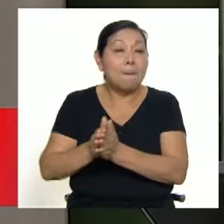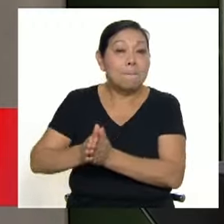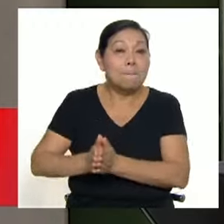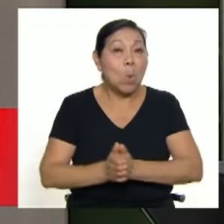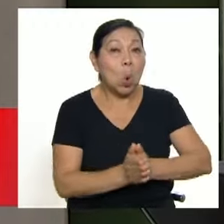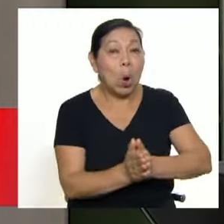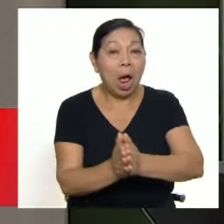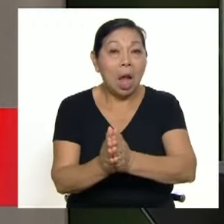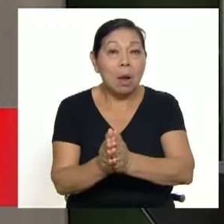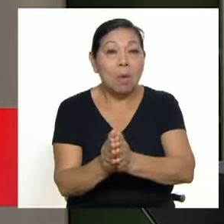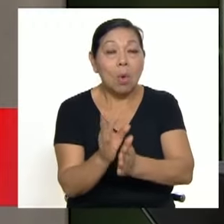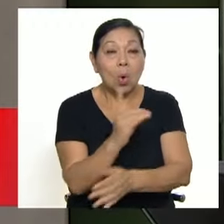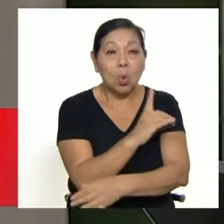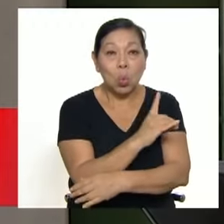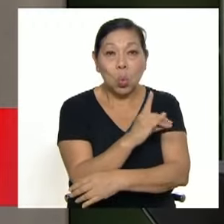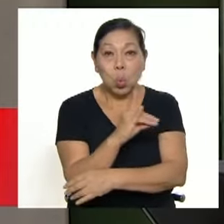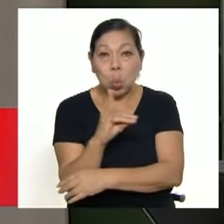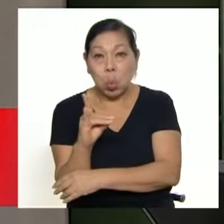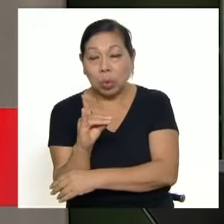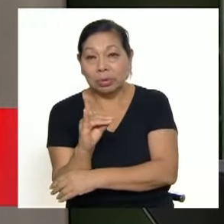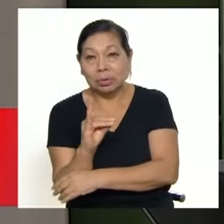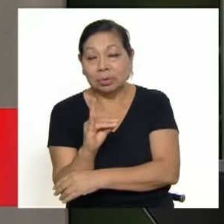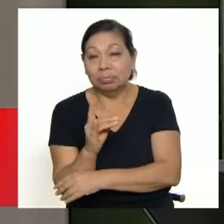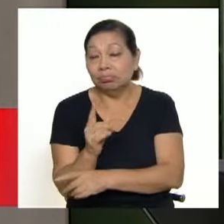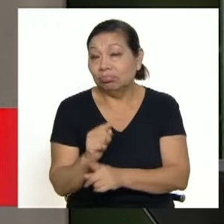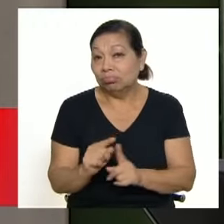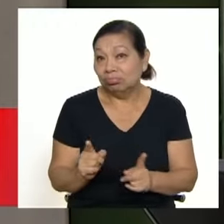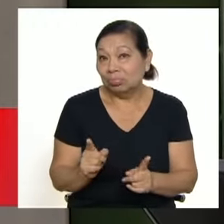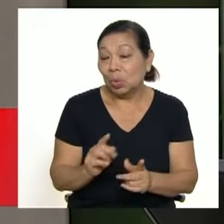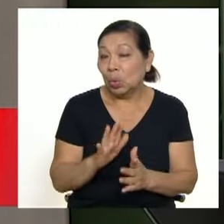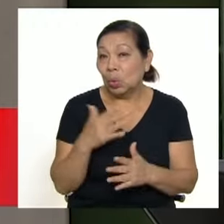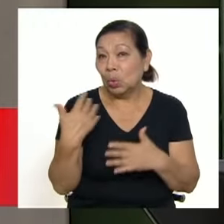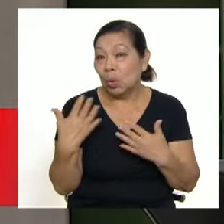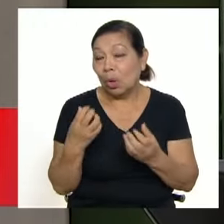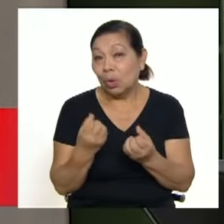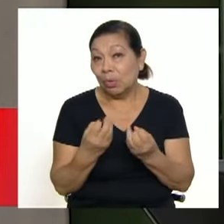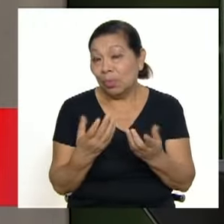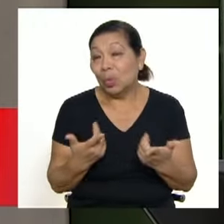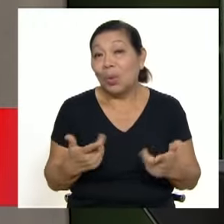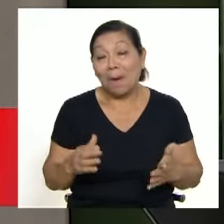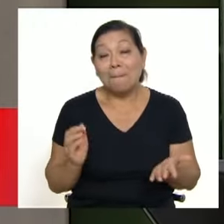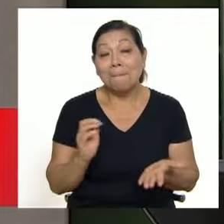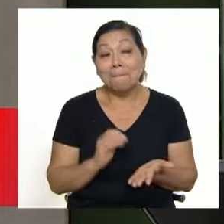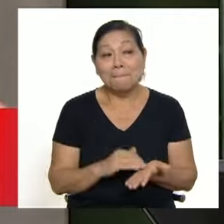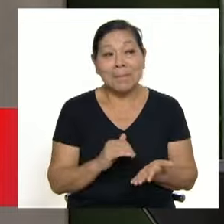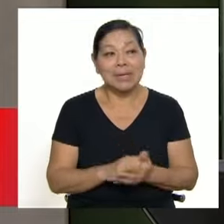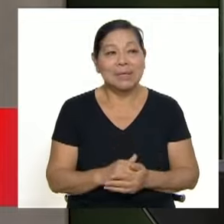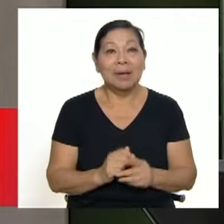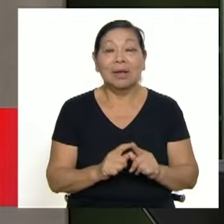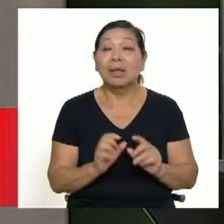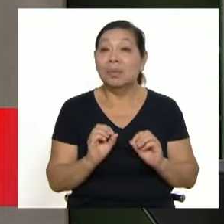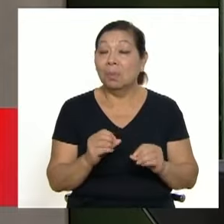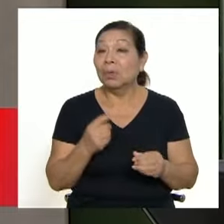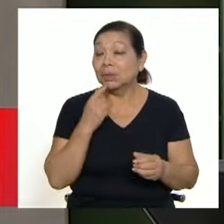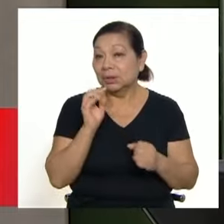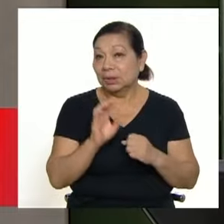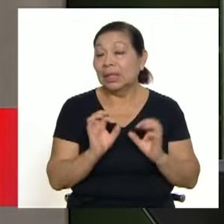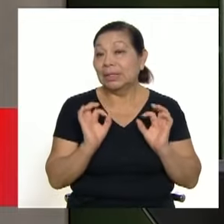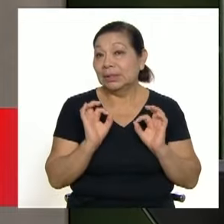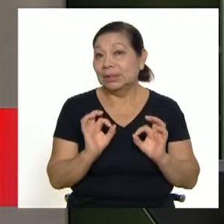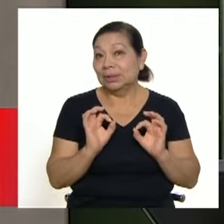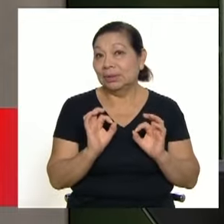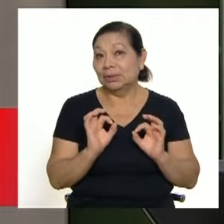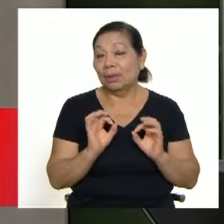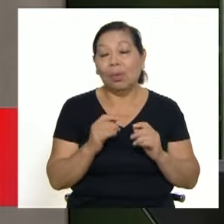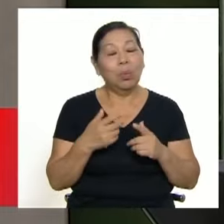el río Ucayali, después de 5 o 6 días hemos llegado a Iquitos, toda una aventura. Eso y más, siempre. Lo que les podemos garantizar es que siempre van a